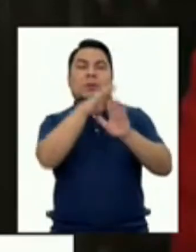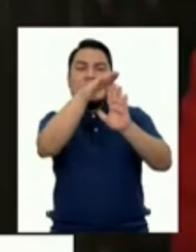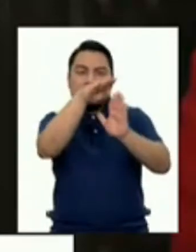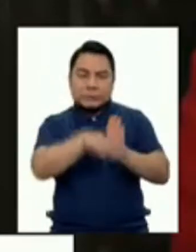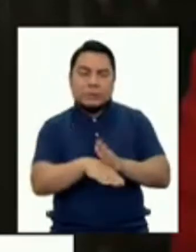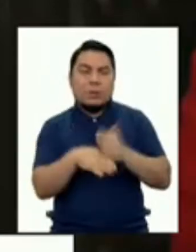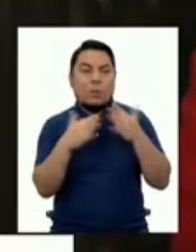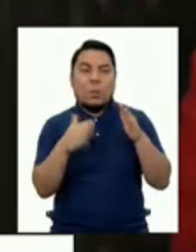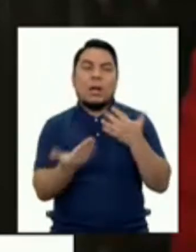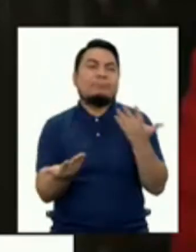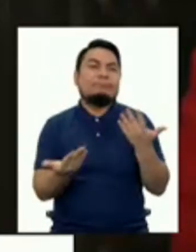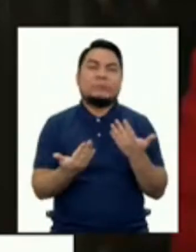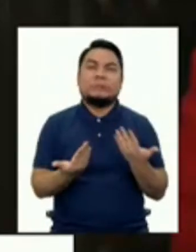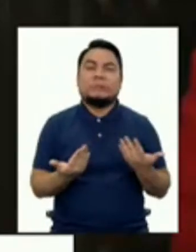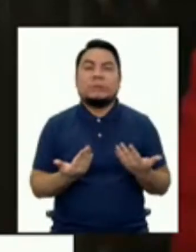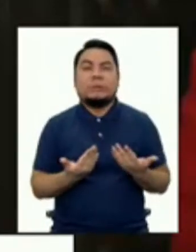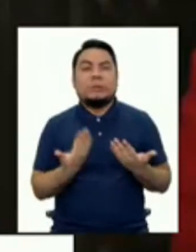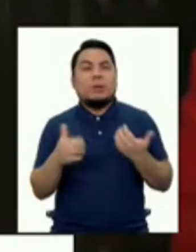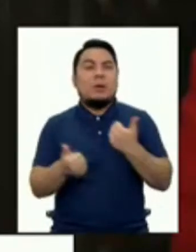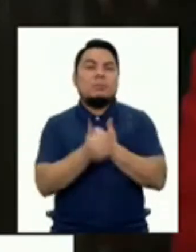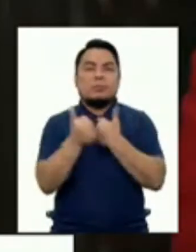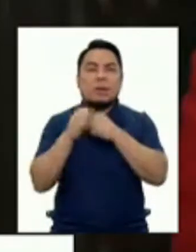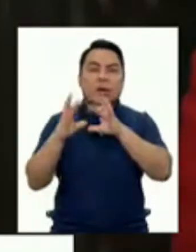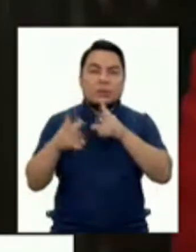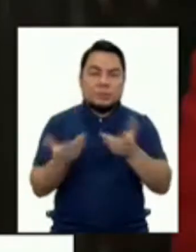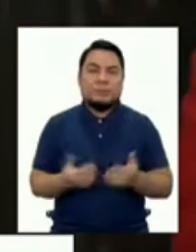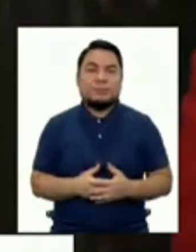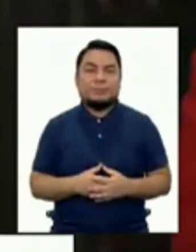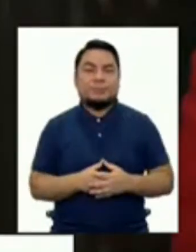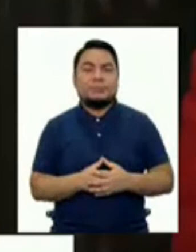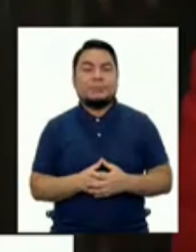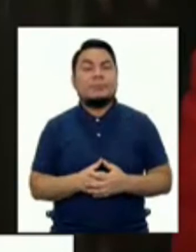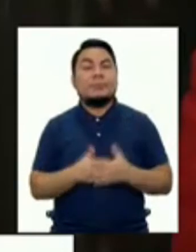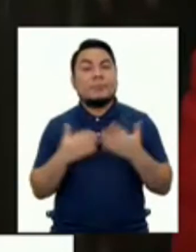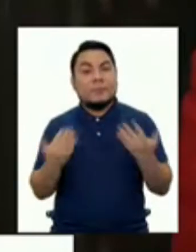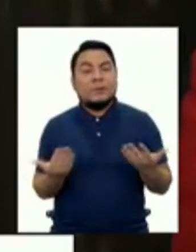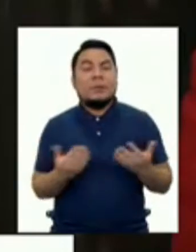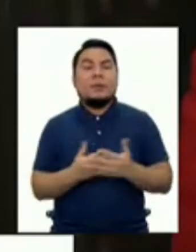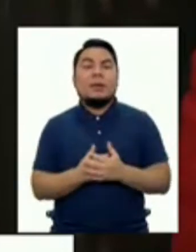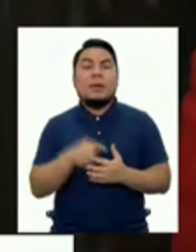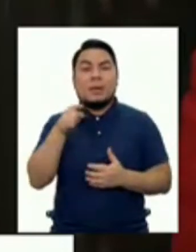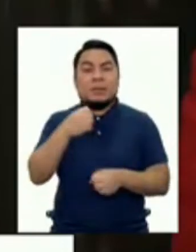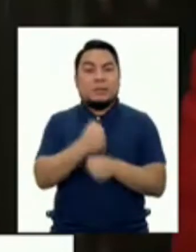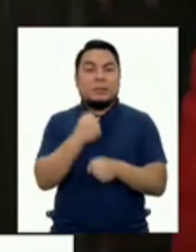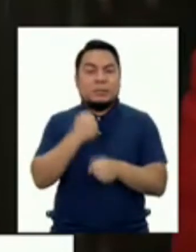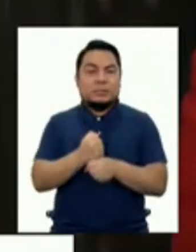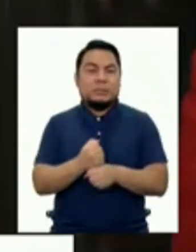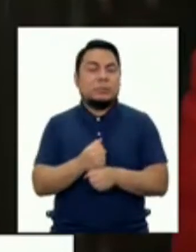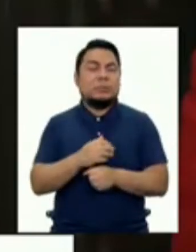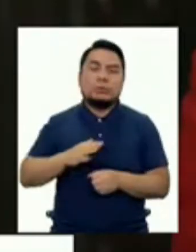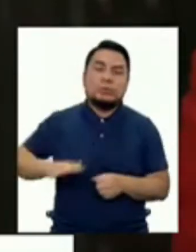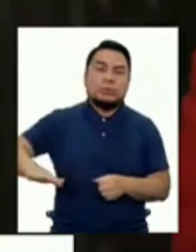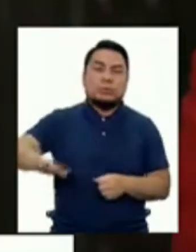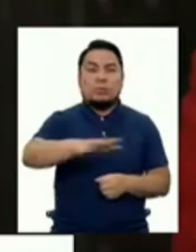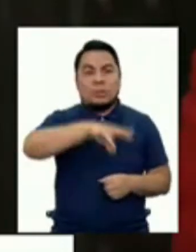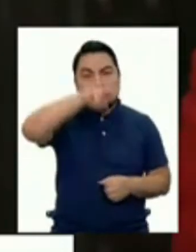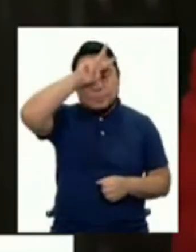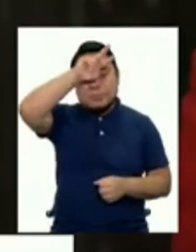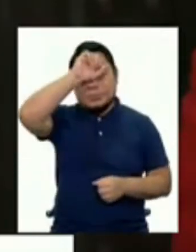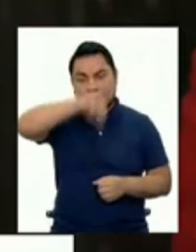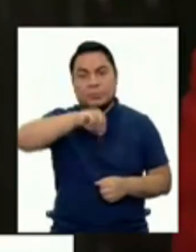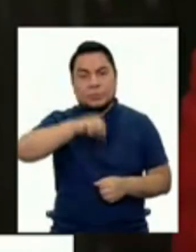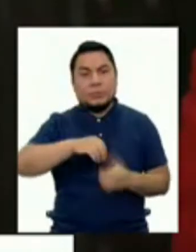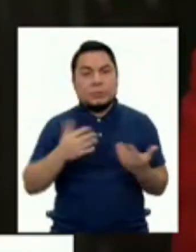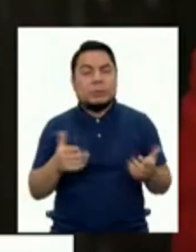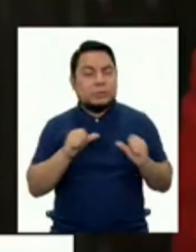cualquier ápice de comisión de hechos delictivos. En ese sentido, el trabajo es a nivel nacional